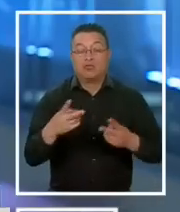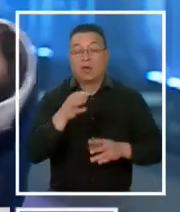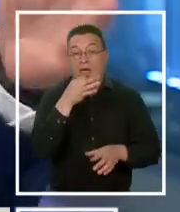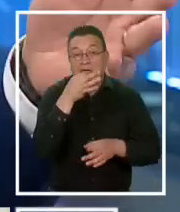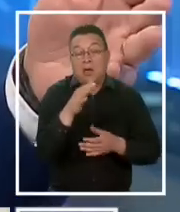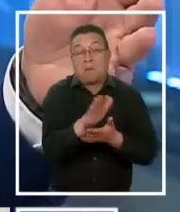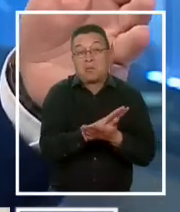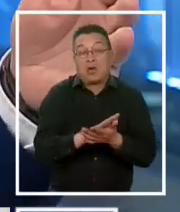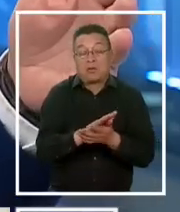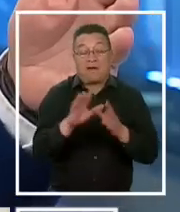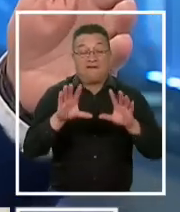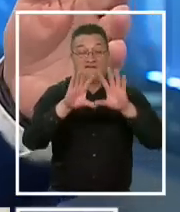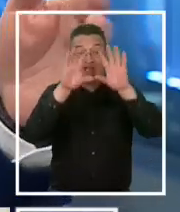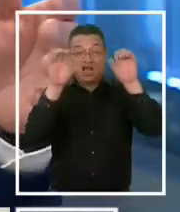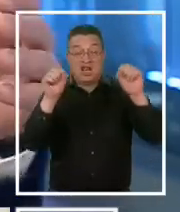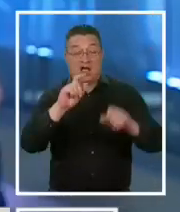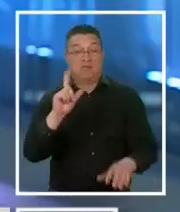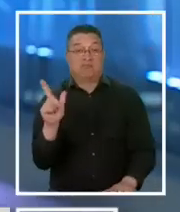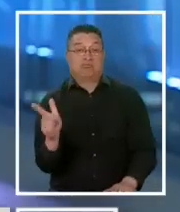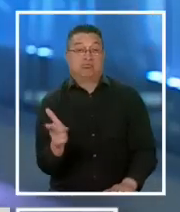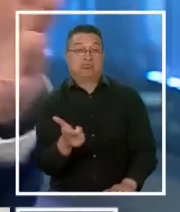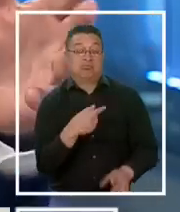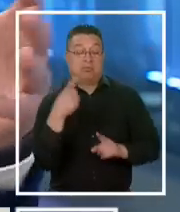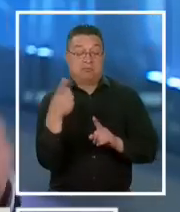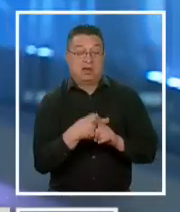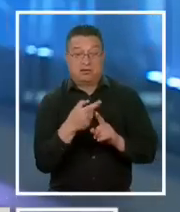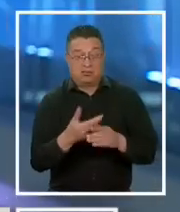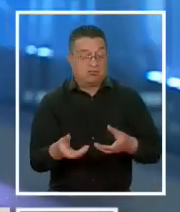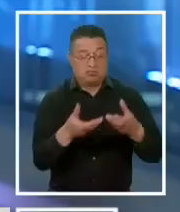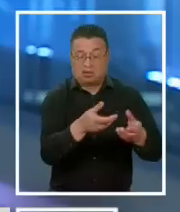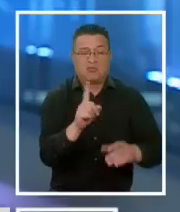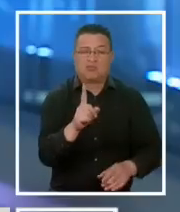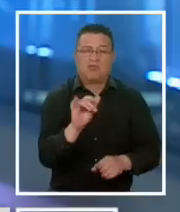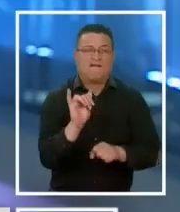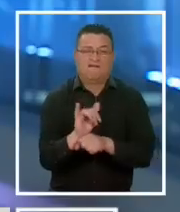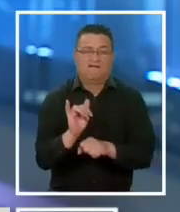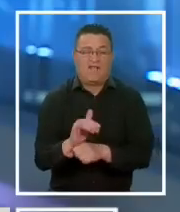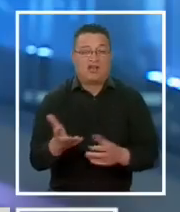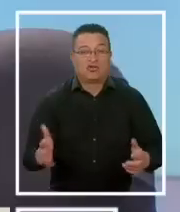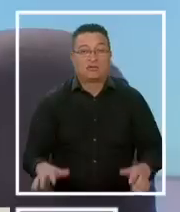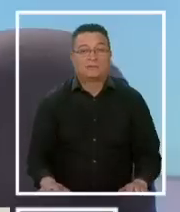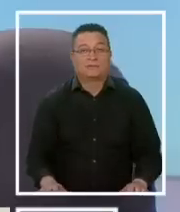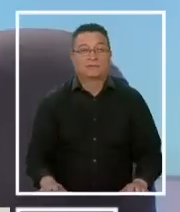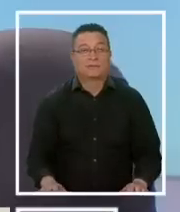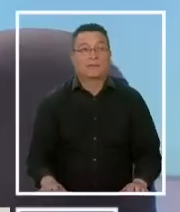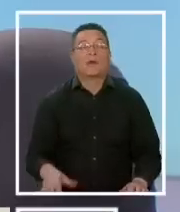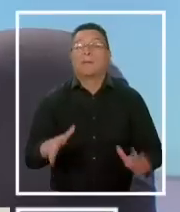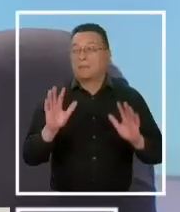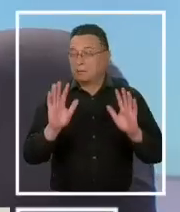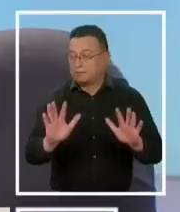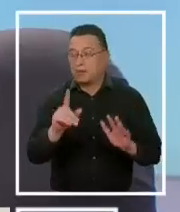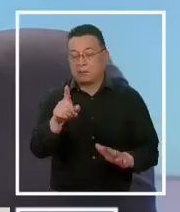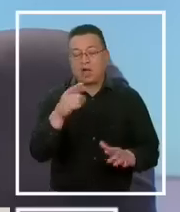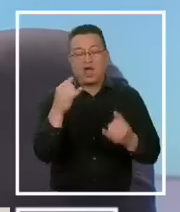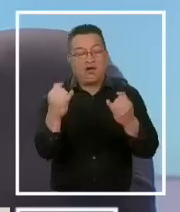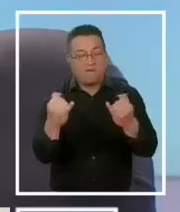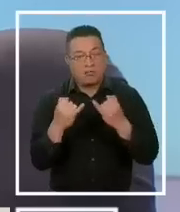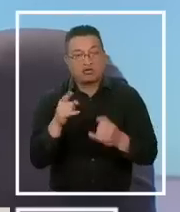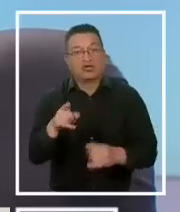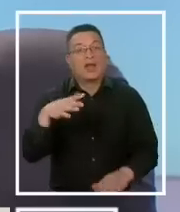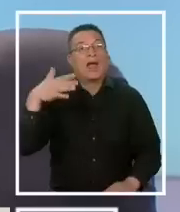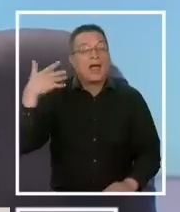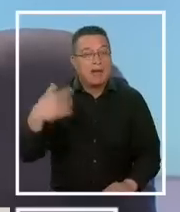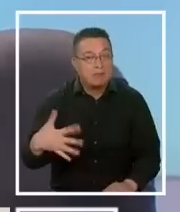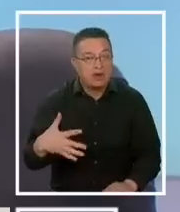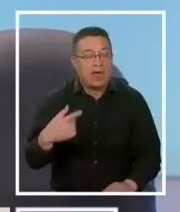decía por ejemplo que la fiscalía se ha demorado mesa entregar los decentes complete absolutamente falso ya pero más allá de que esa información que es importante